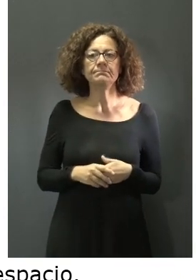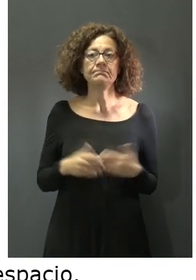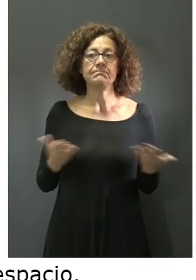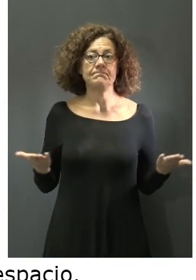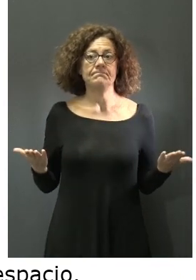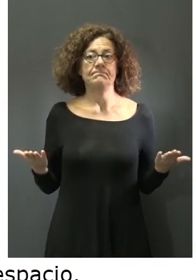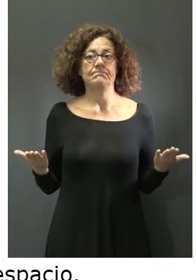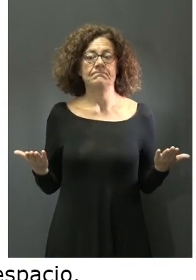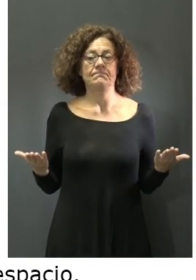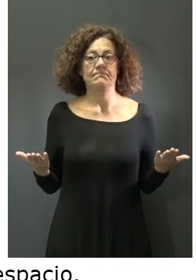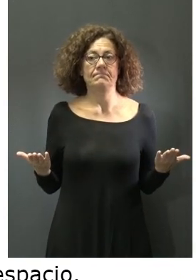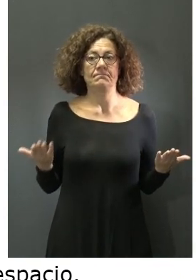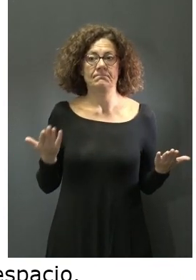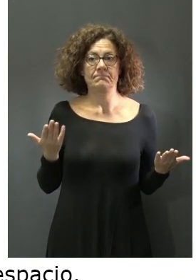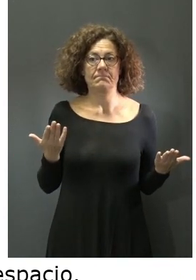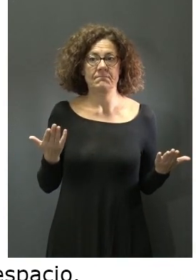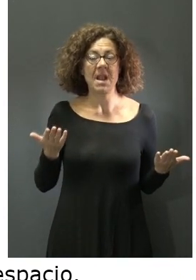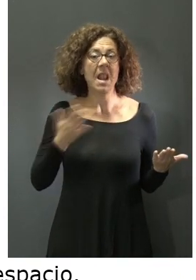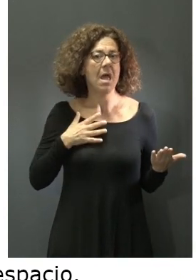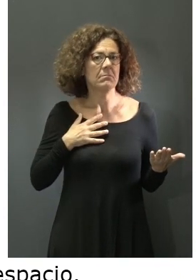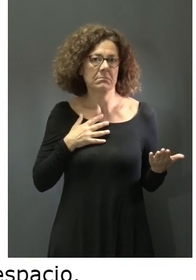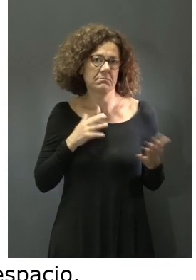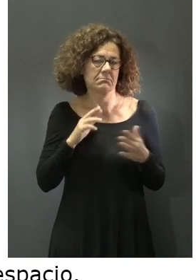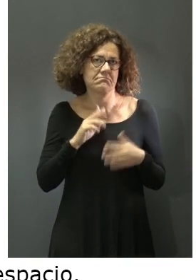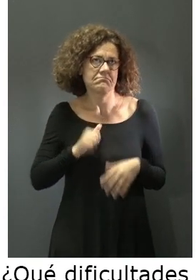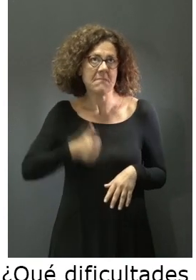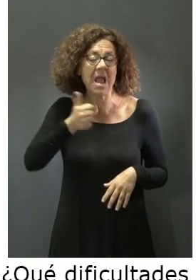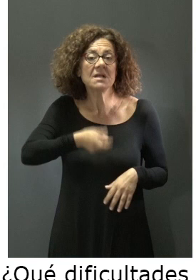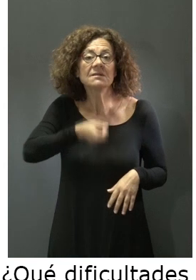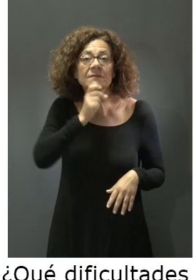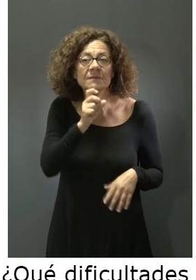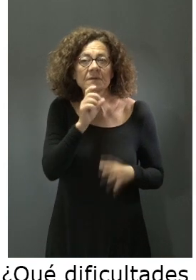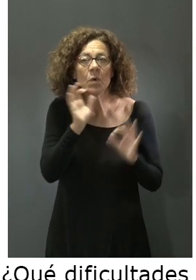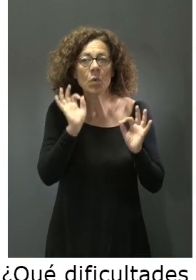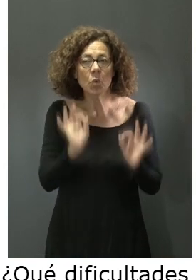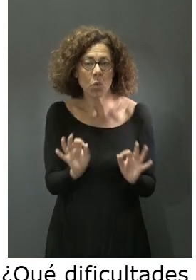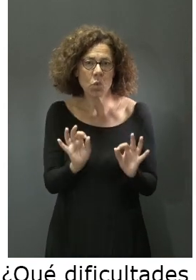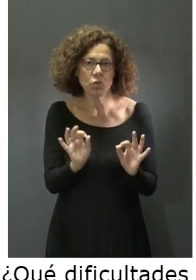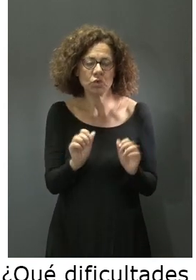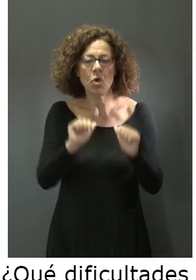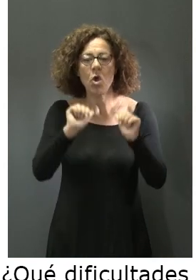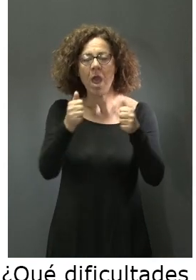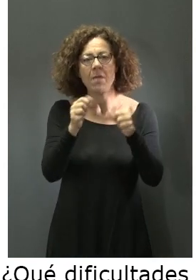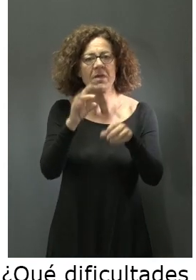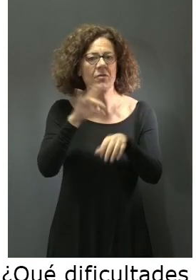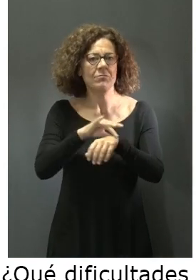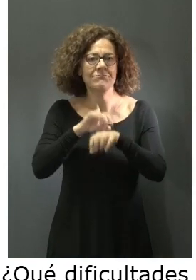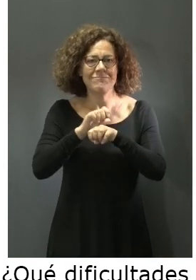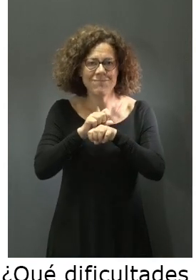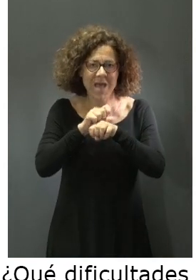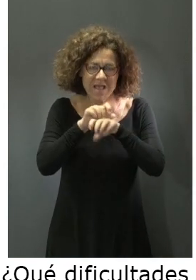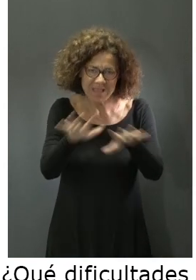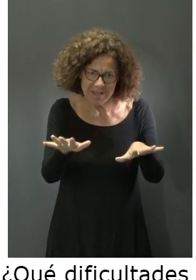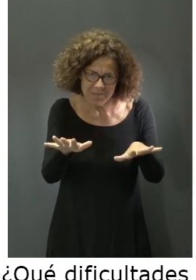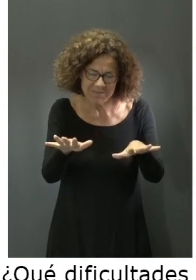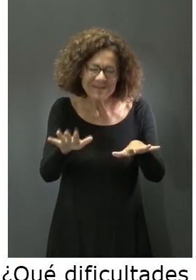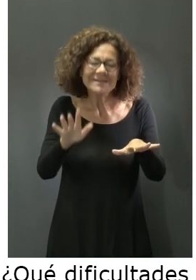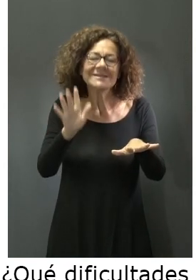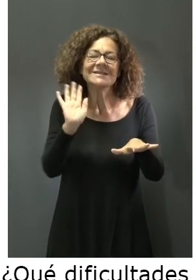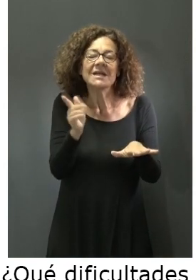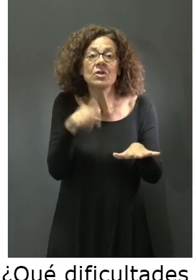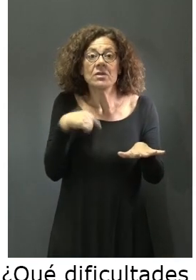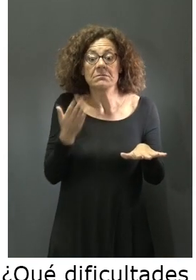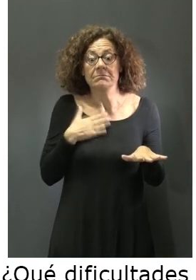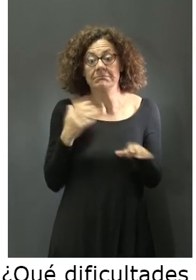Bueno, mi mayor dificultad realmente fue que justo entró la pandemia. Entonces, una parte muy importante de